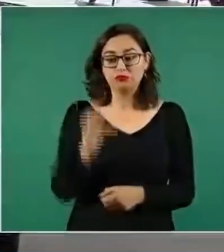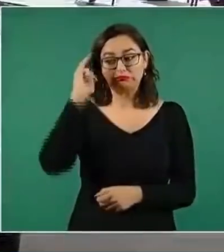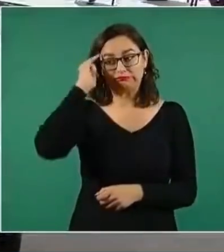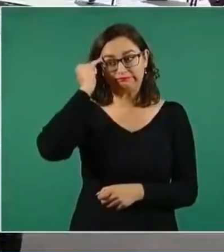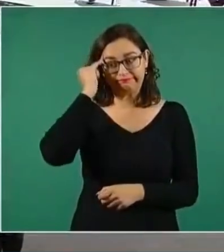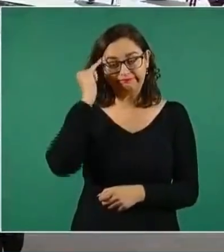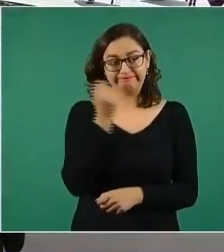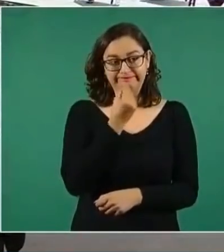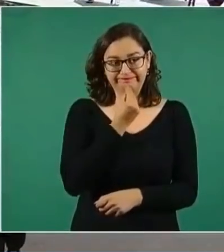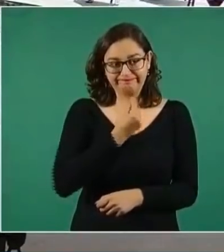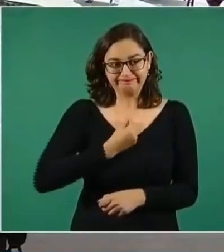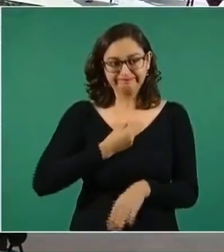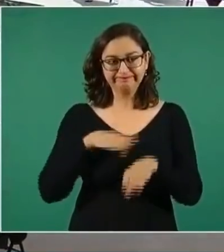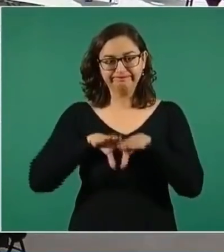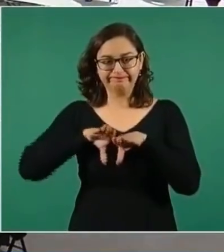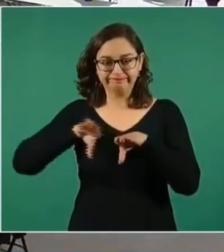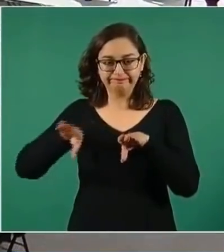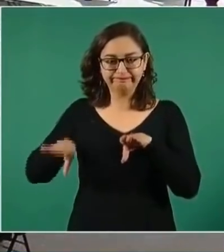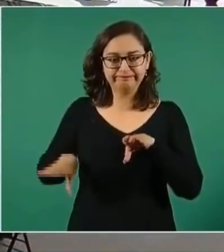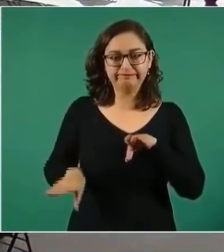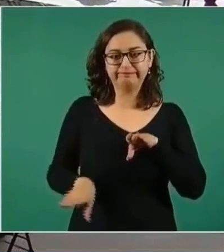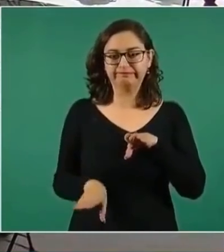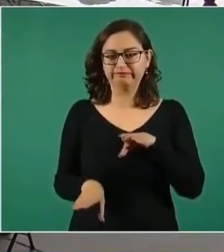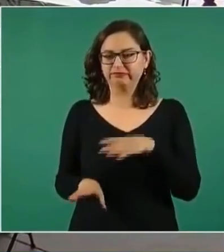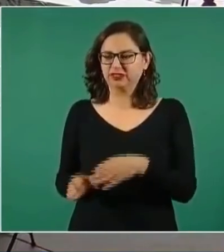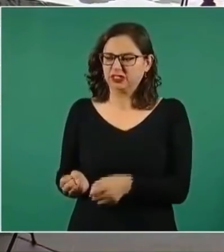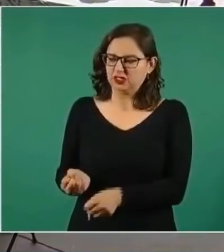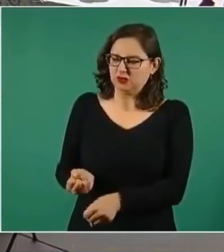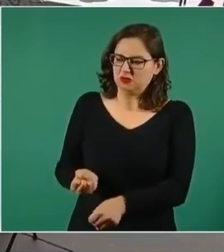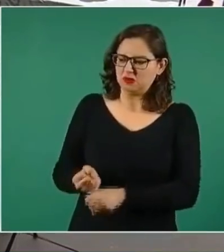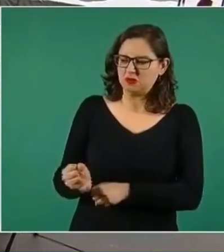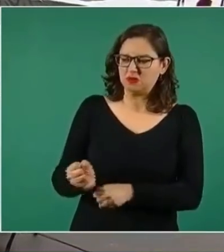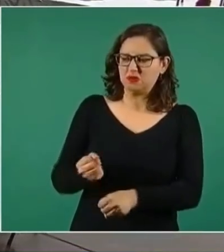sometidos una era de violencia,